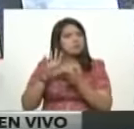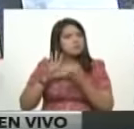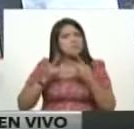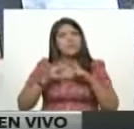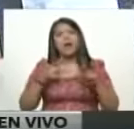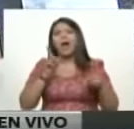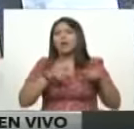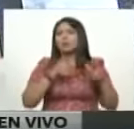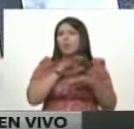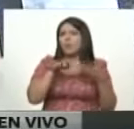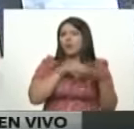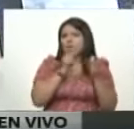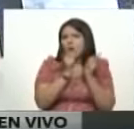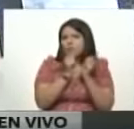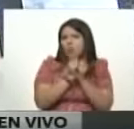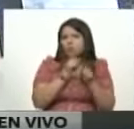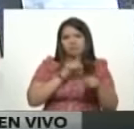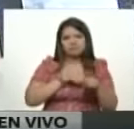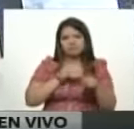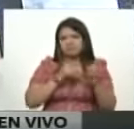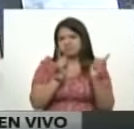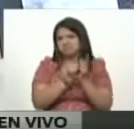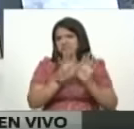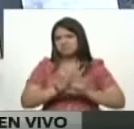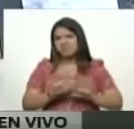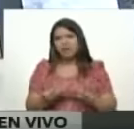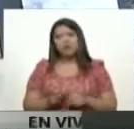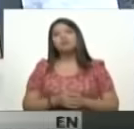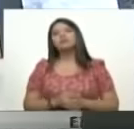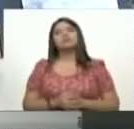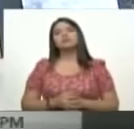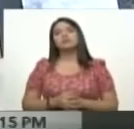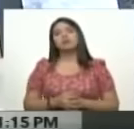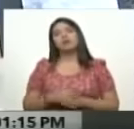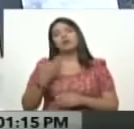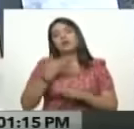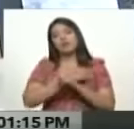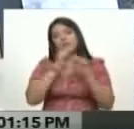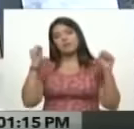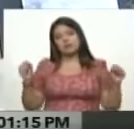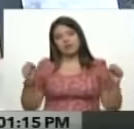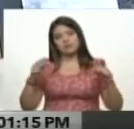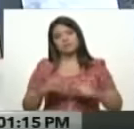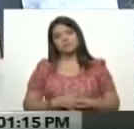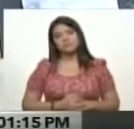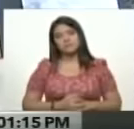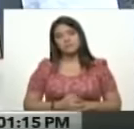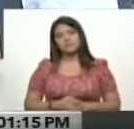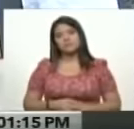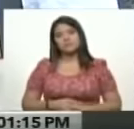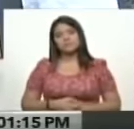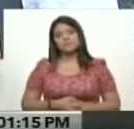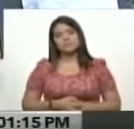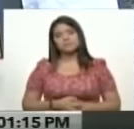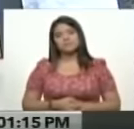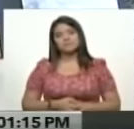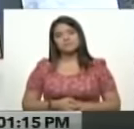algunas irregularidades que se han presentado, que se presentaron en el transcurso de la mañana. Será